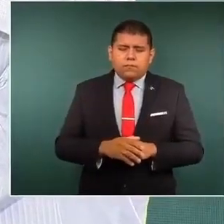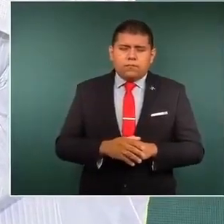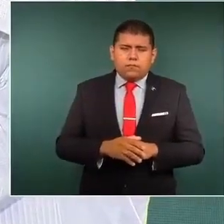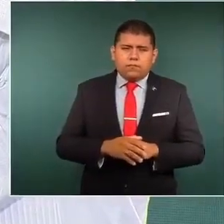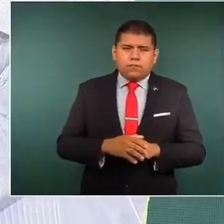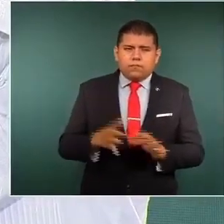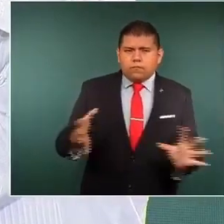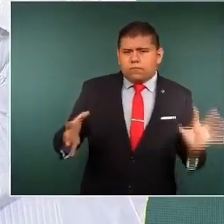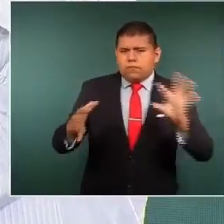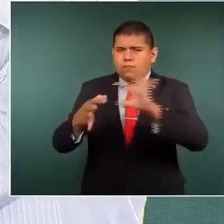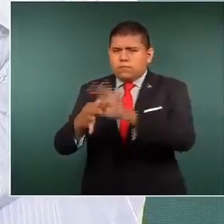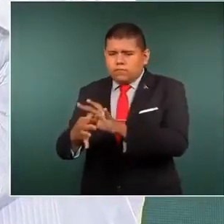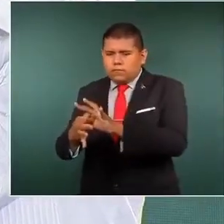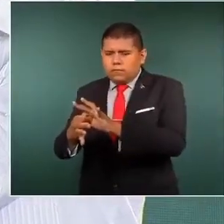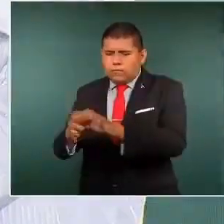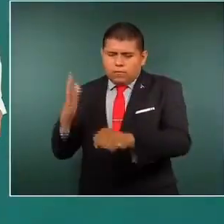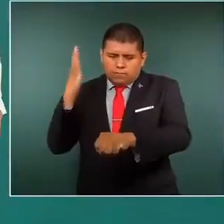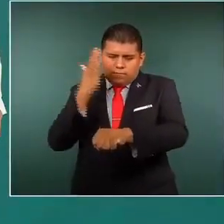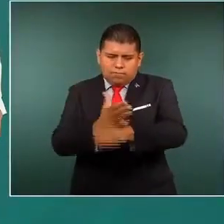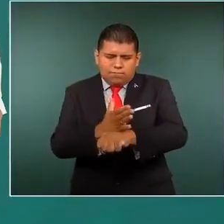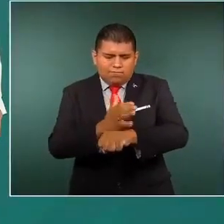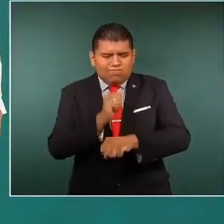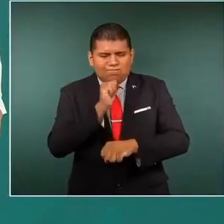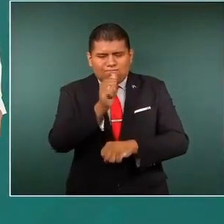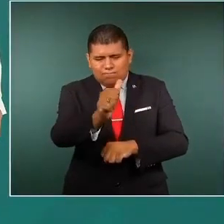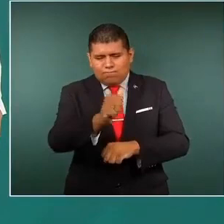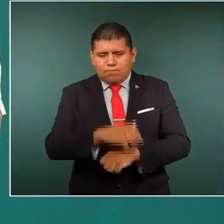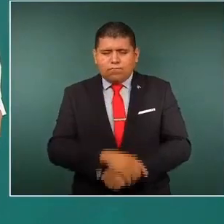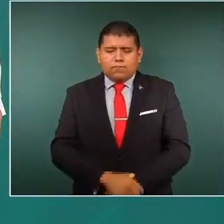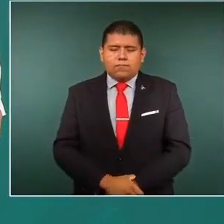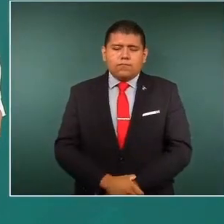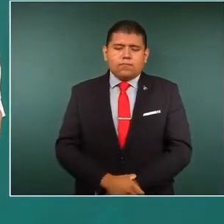ver con la impunidad.